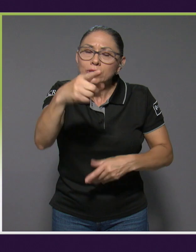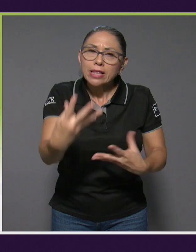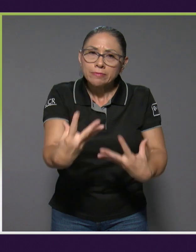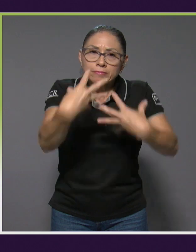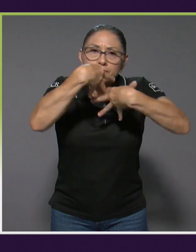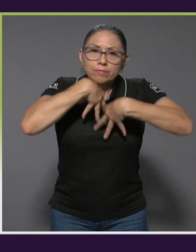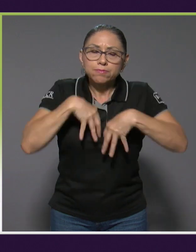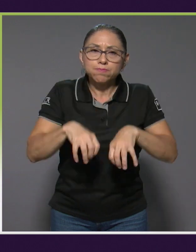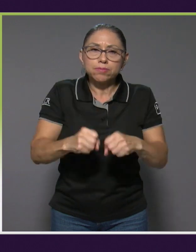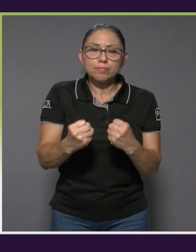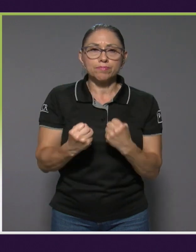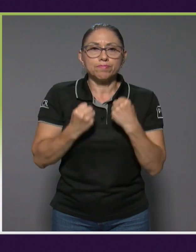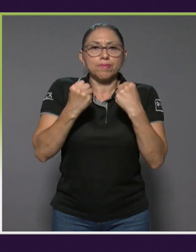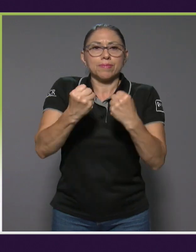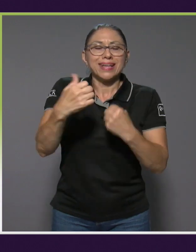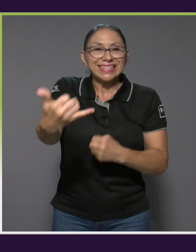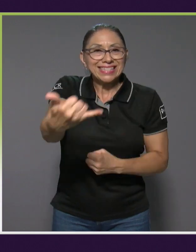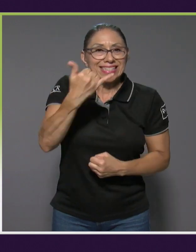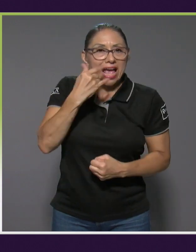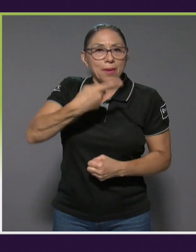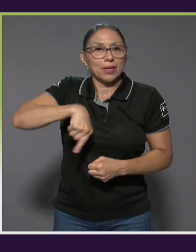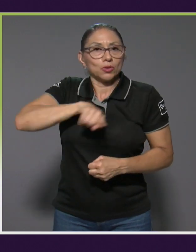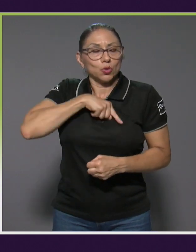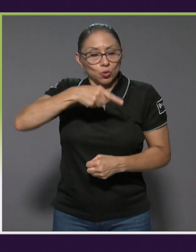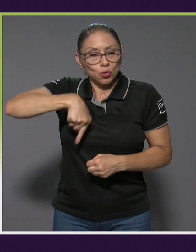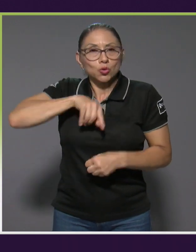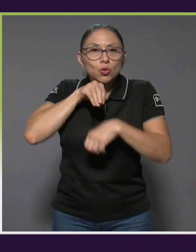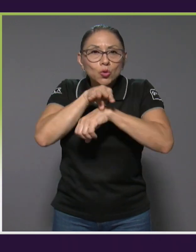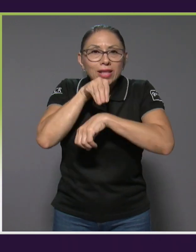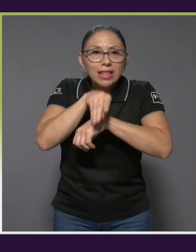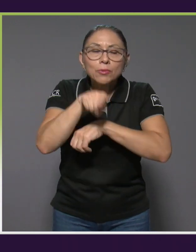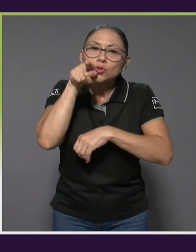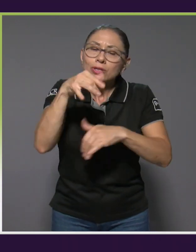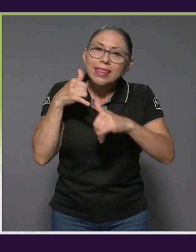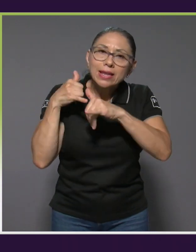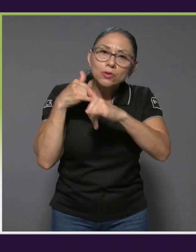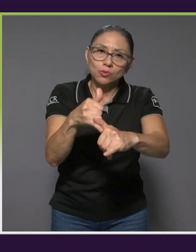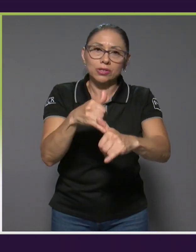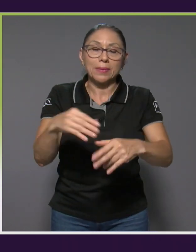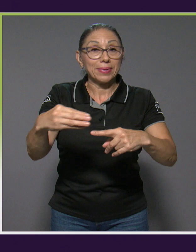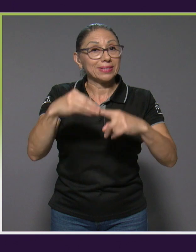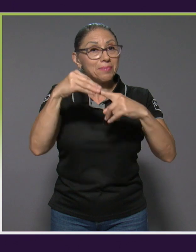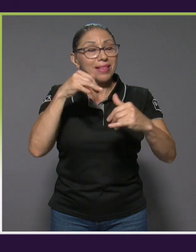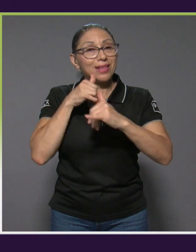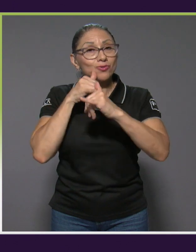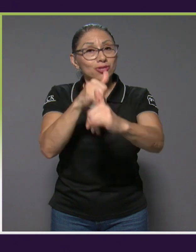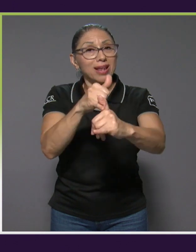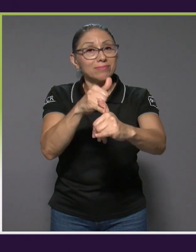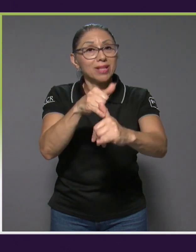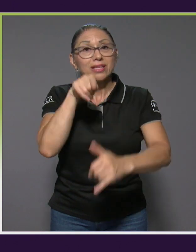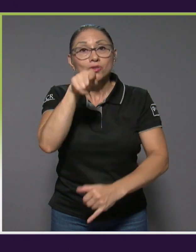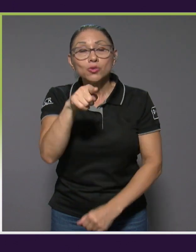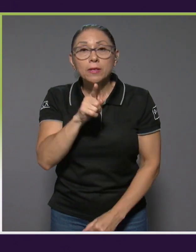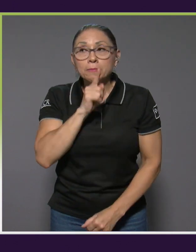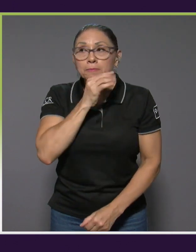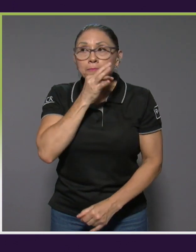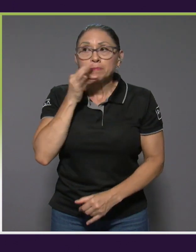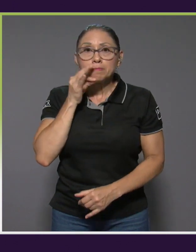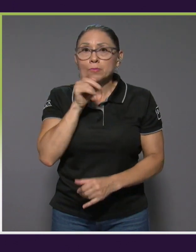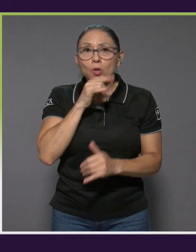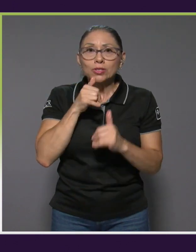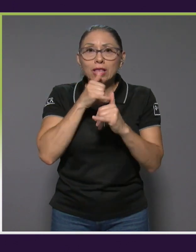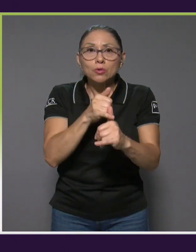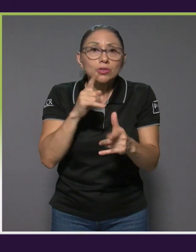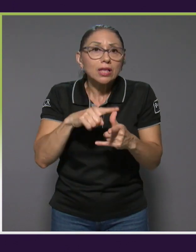llame, lo orientamos y que denuncie. Lo principal es denunciar, porque lo que no se denuncia no se